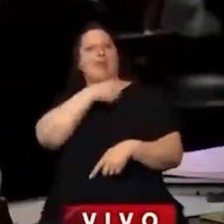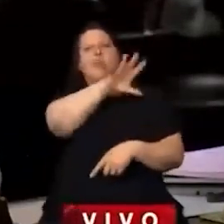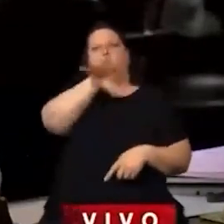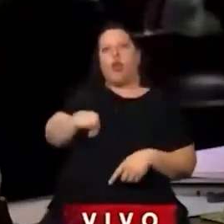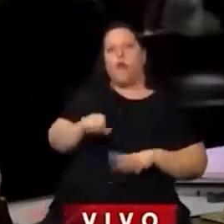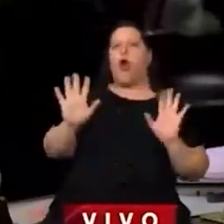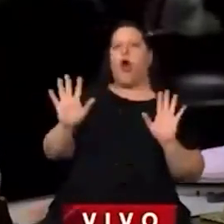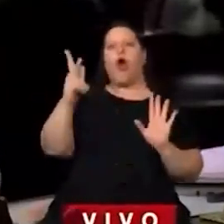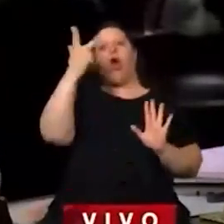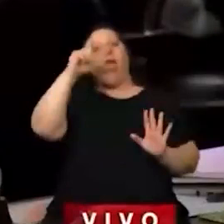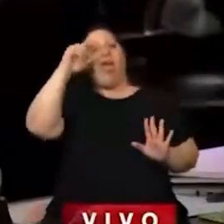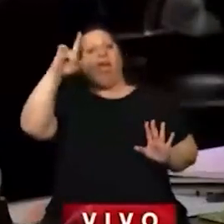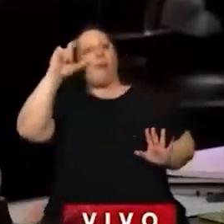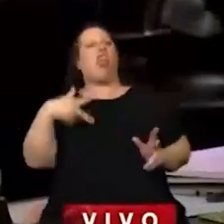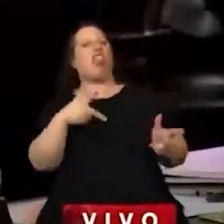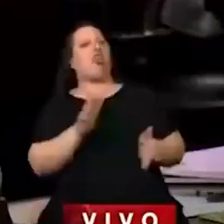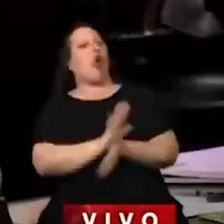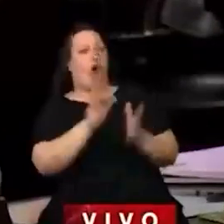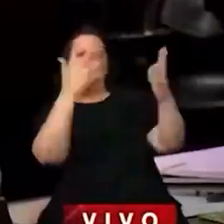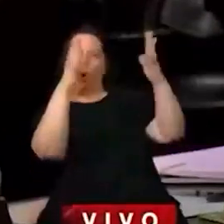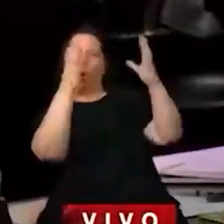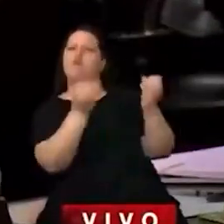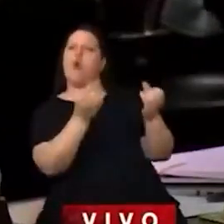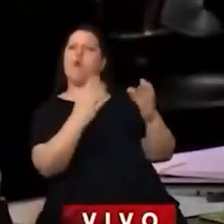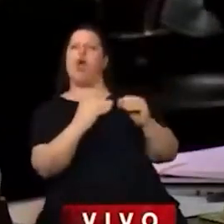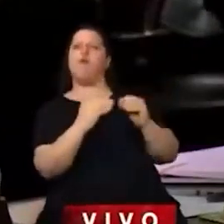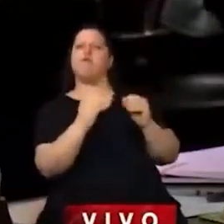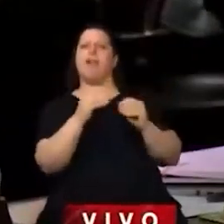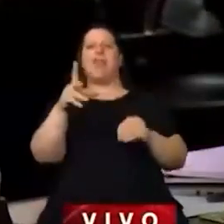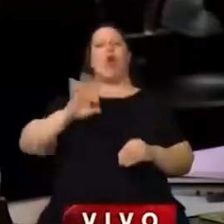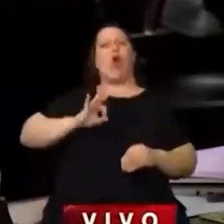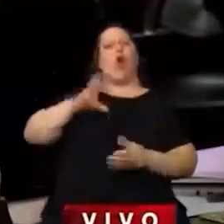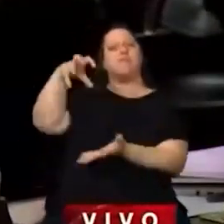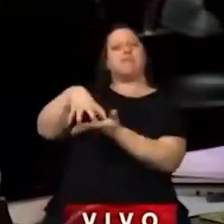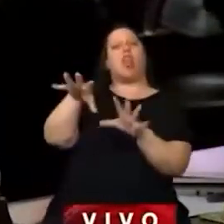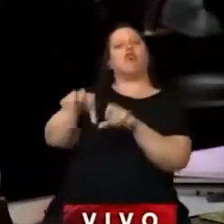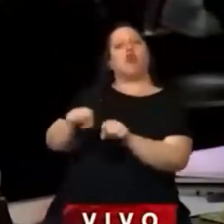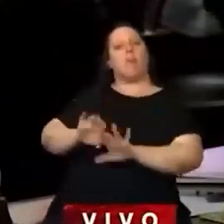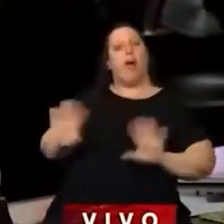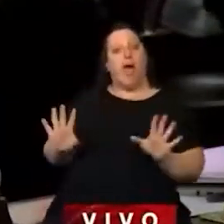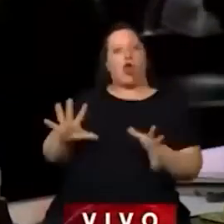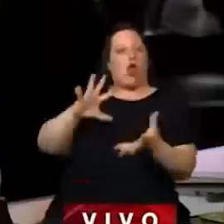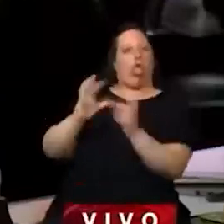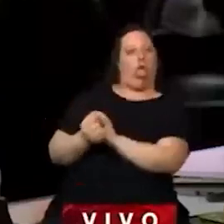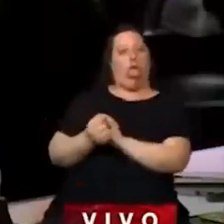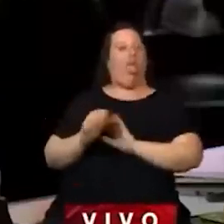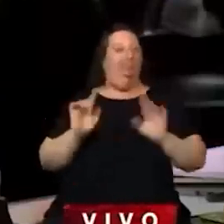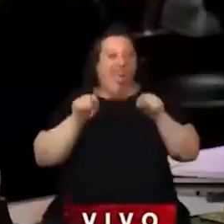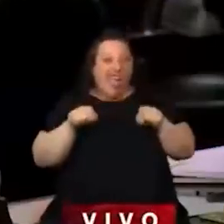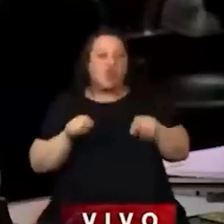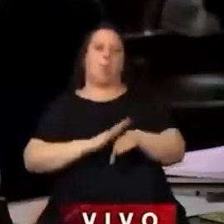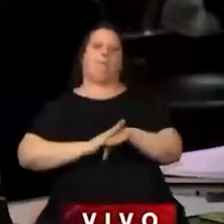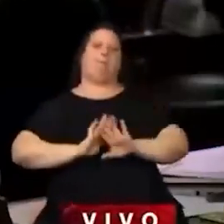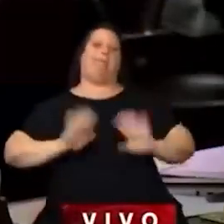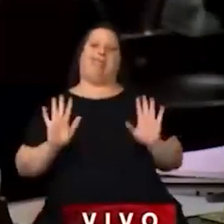hechos y dijo, hicieron muy bien los compañeros que tomaron la comisaría y romperla, es lo menos que podemos